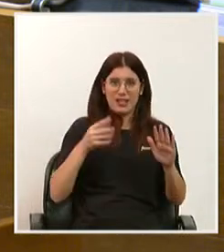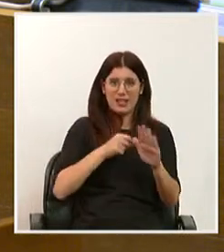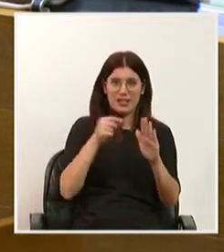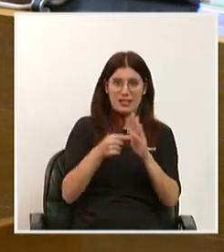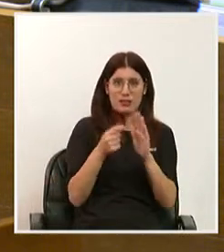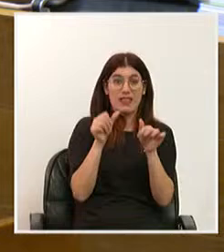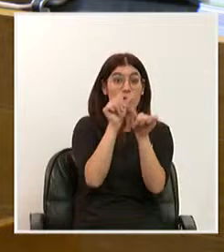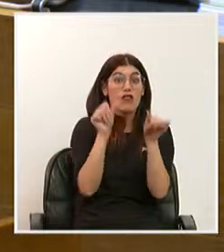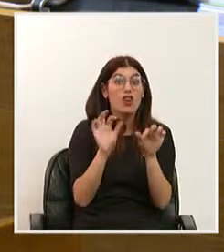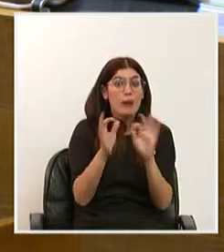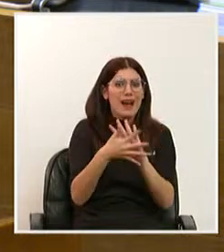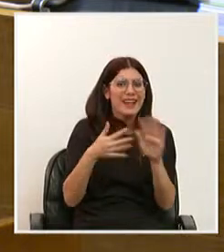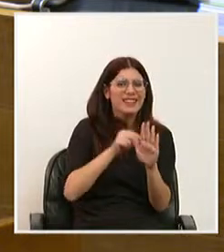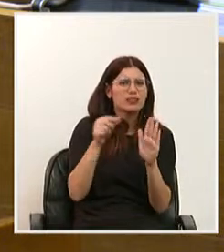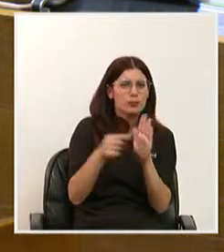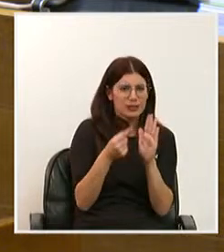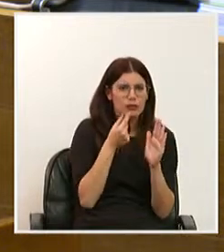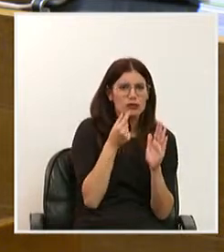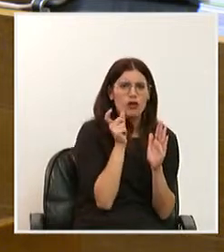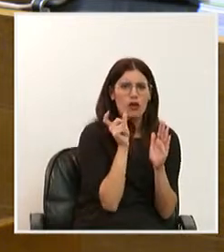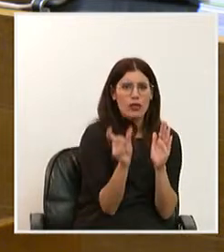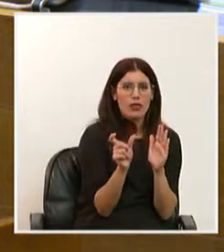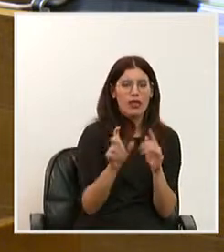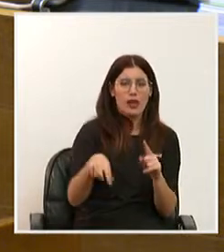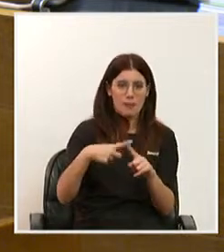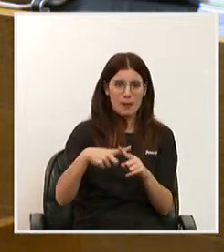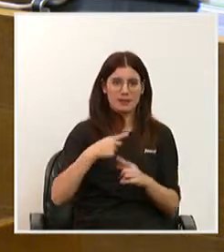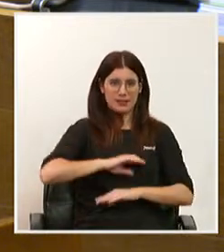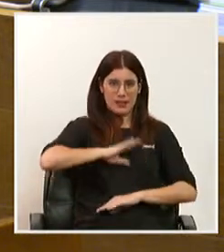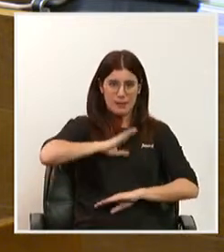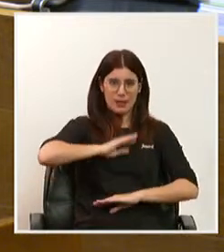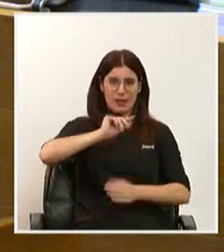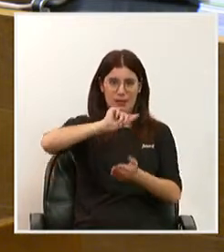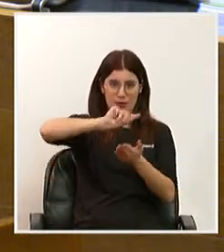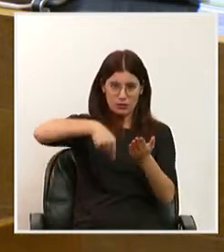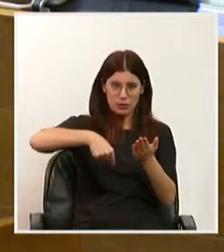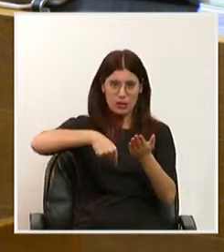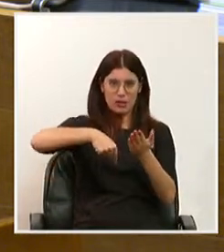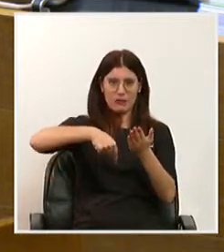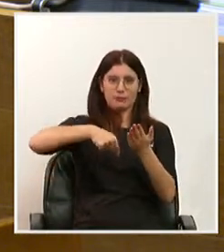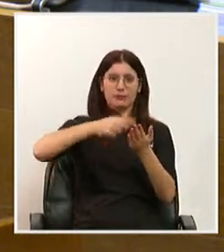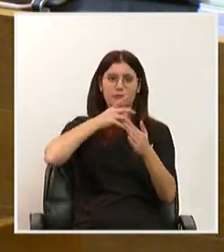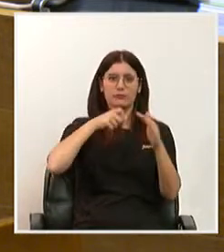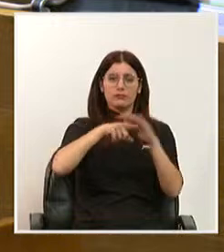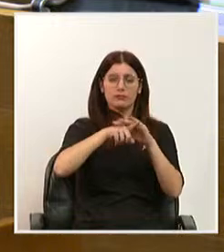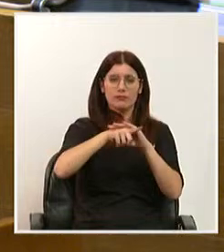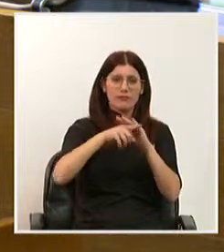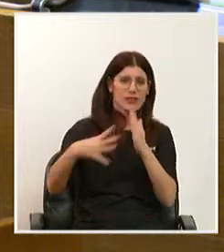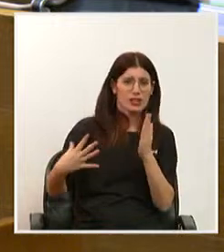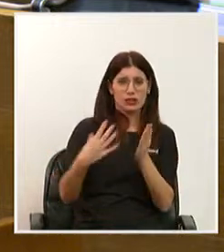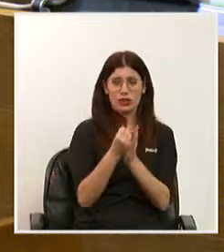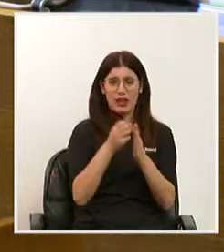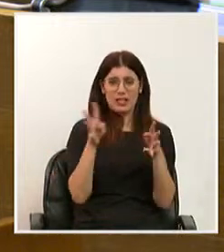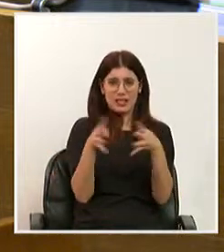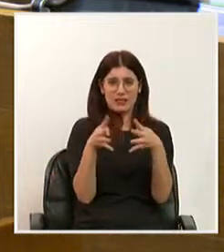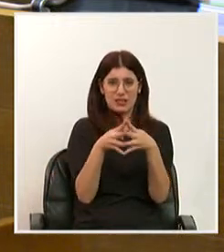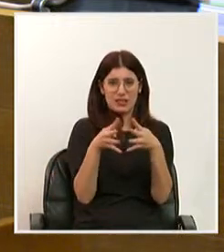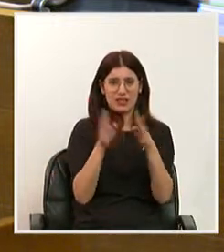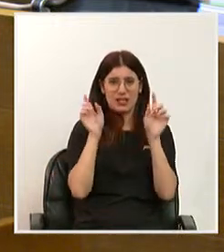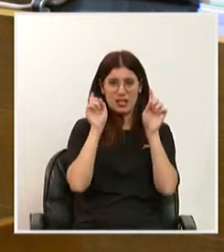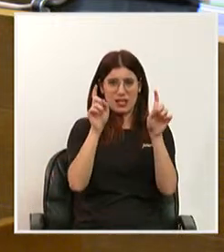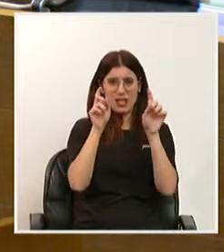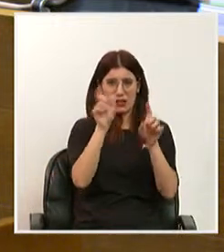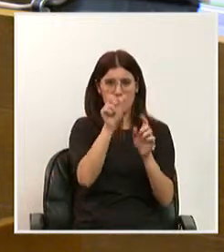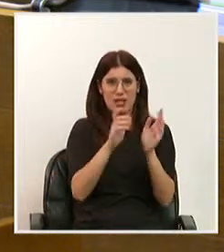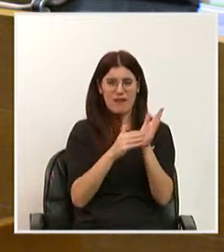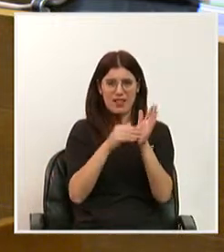repito de forma Exprés y con capacidad de contratación y de apoyo técnico y de gestión todas las infraestructuras educativas de la